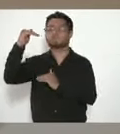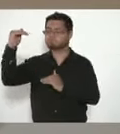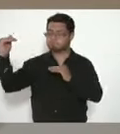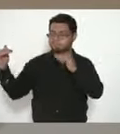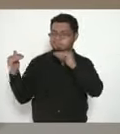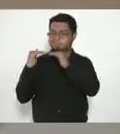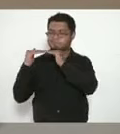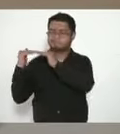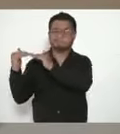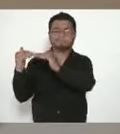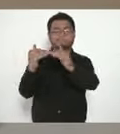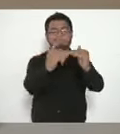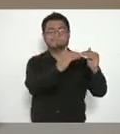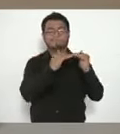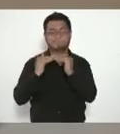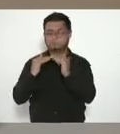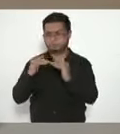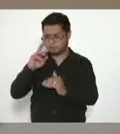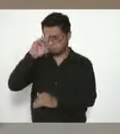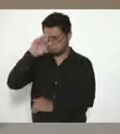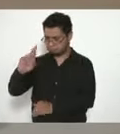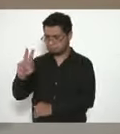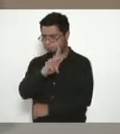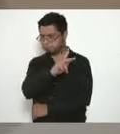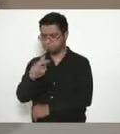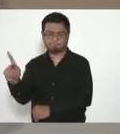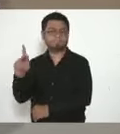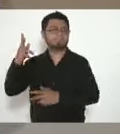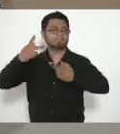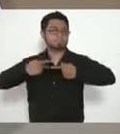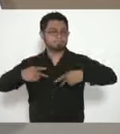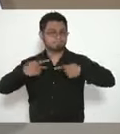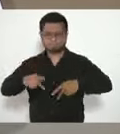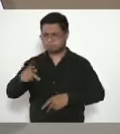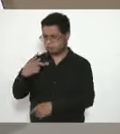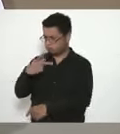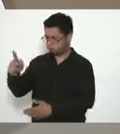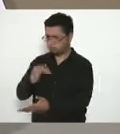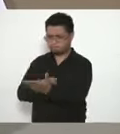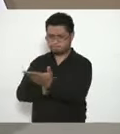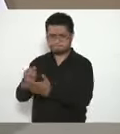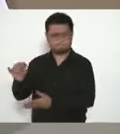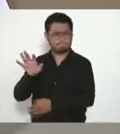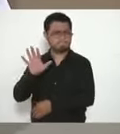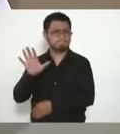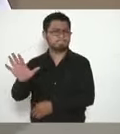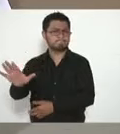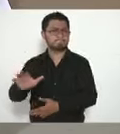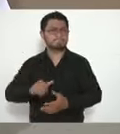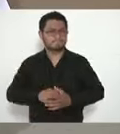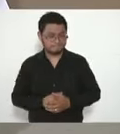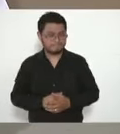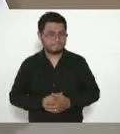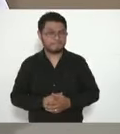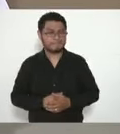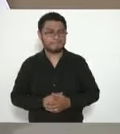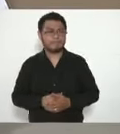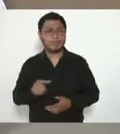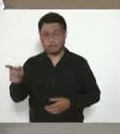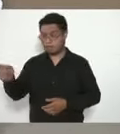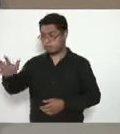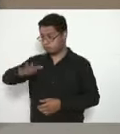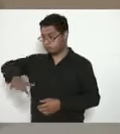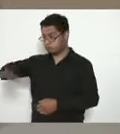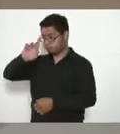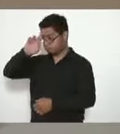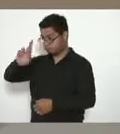que tiene siempre el poder en sus manos, las riendas del poder en sus manos. La democracia ayuda a